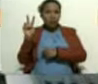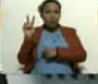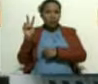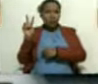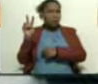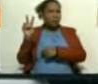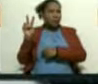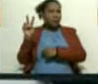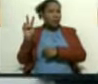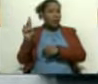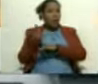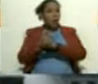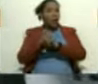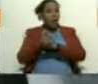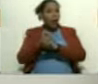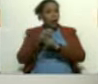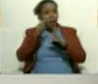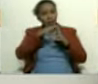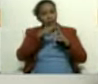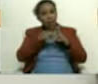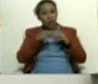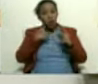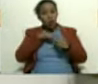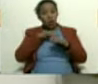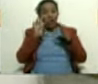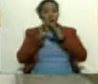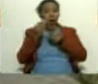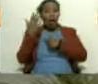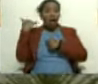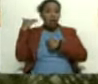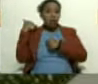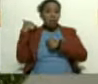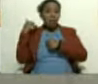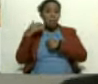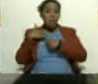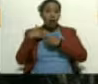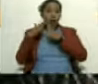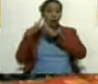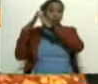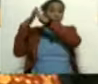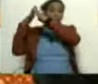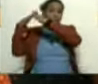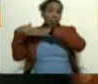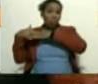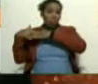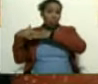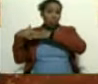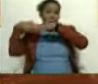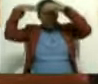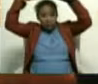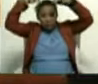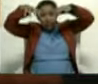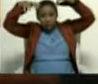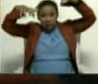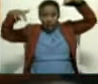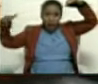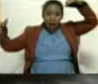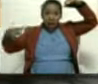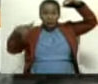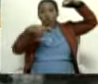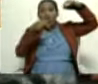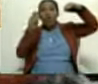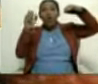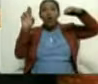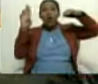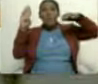Freddy Bernal. Nosotros somos una de las familias damnificadas, nuestra vivienda fue arrasada por las cauces del río Torbe, y en